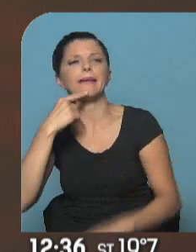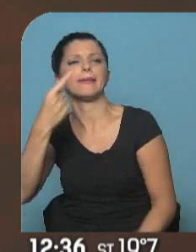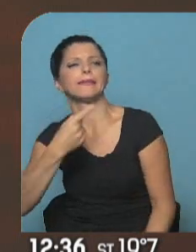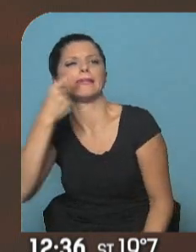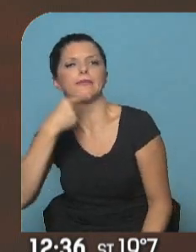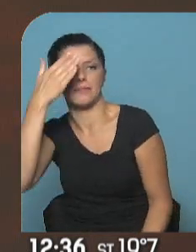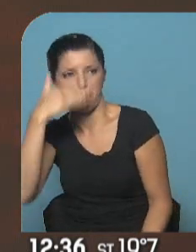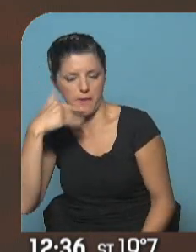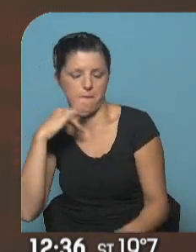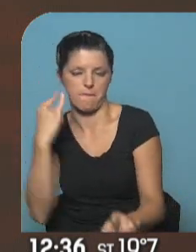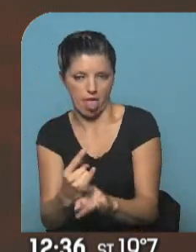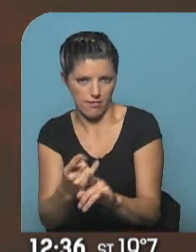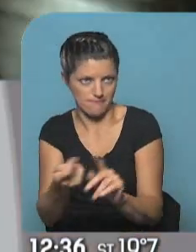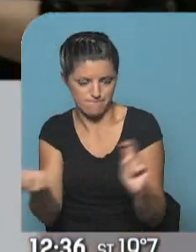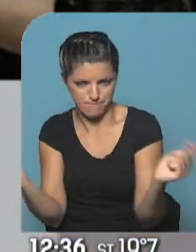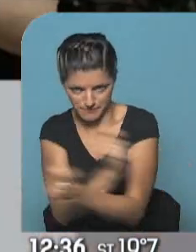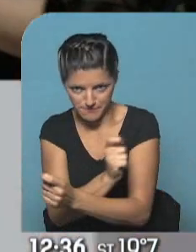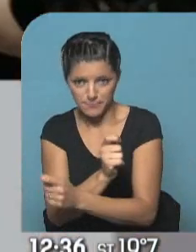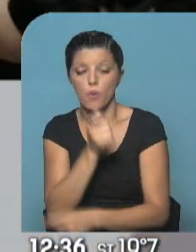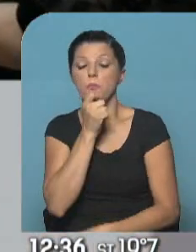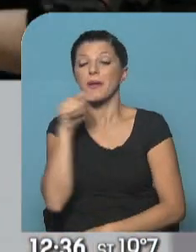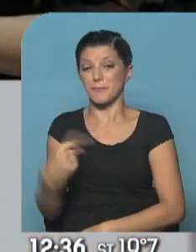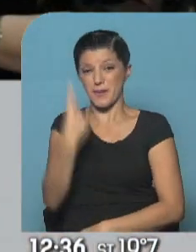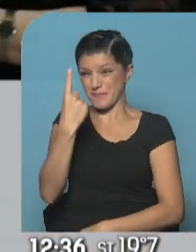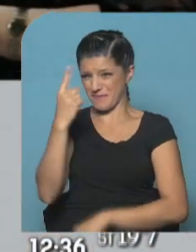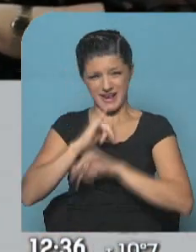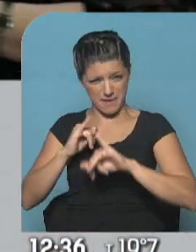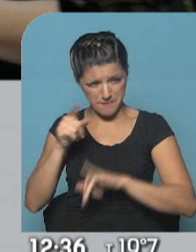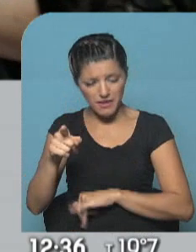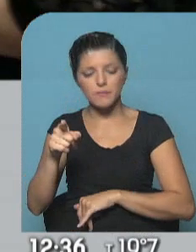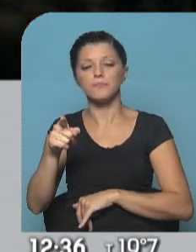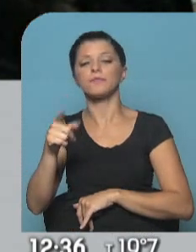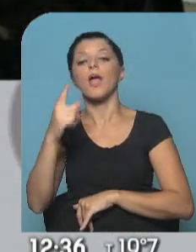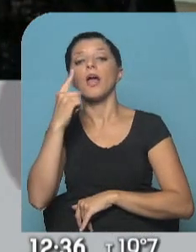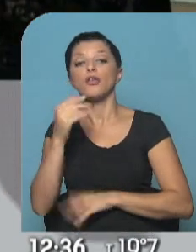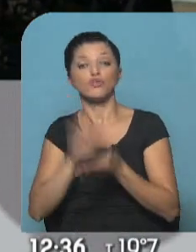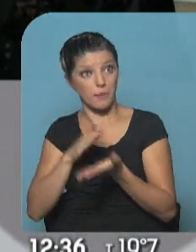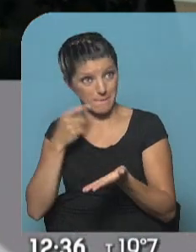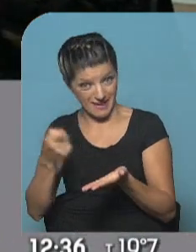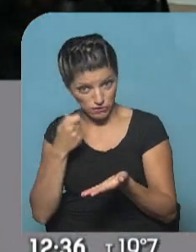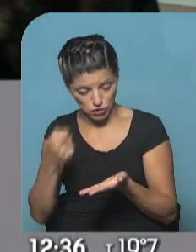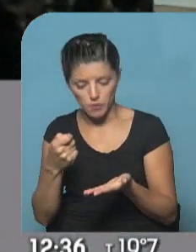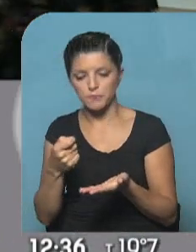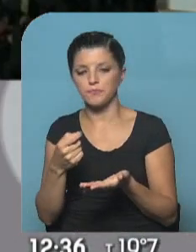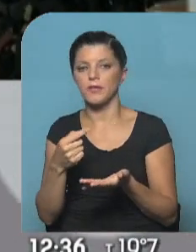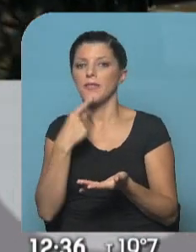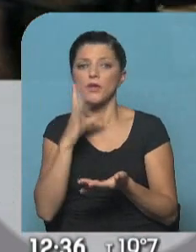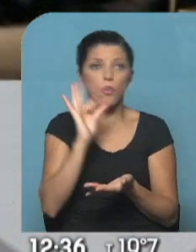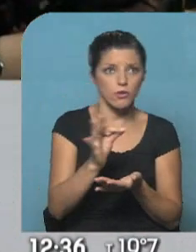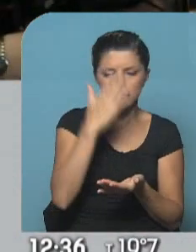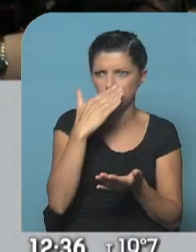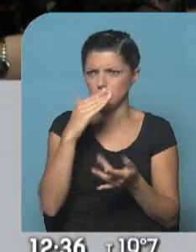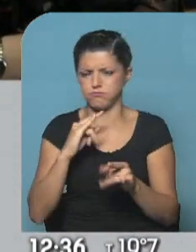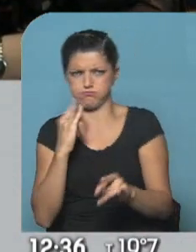cambia. En la primera vuelta, por ejemplo, con respecto a los fondos de pensión, dijo una cosa y dijo otra. Se mostró,